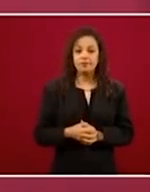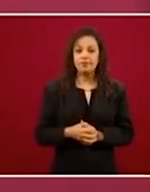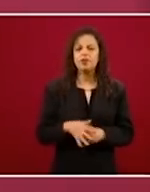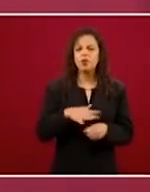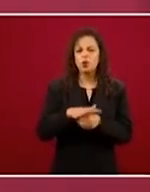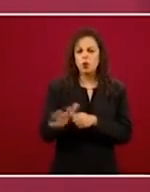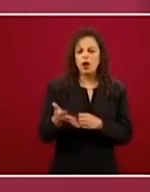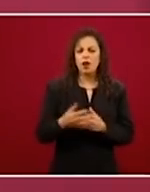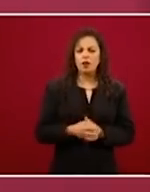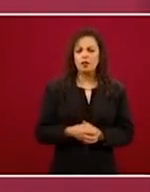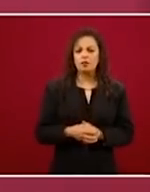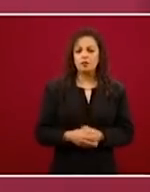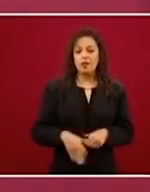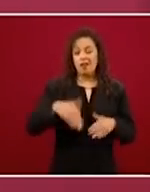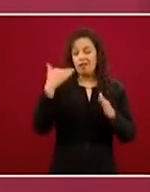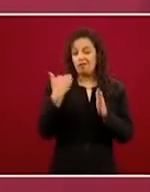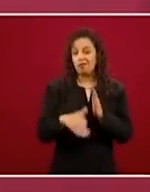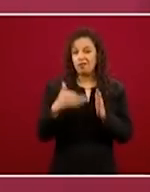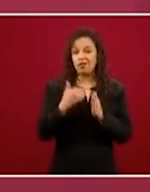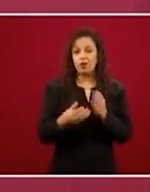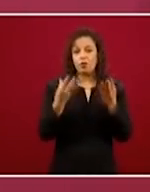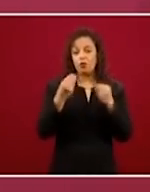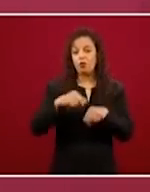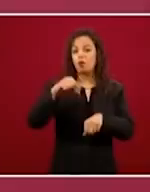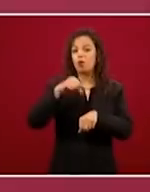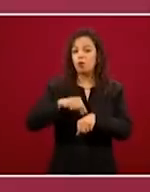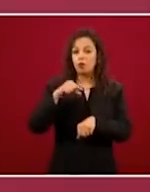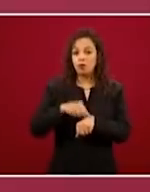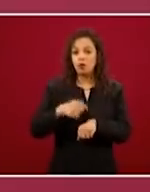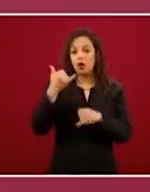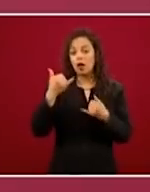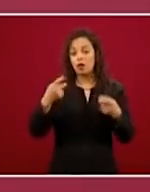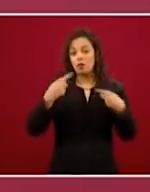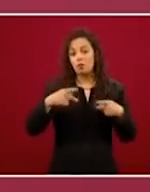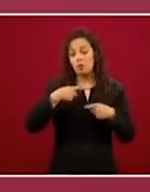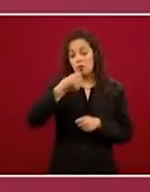nos faltan médicos y nos faltan especialistas